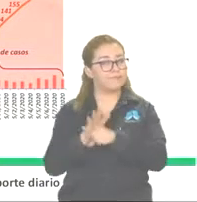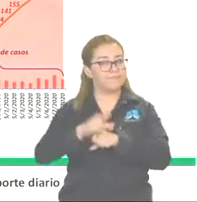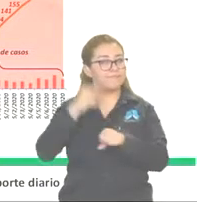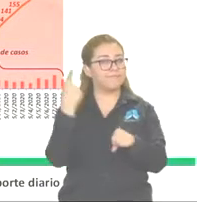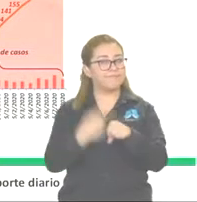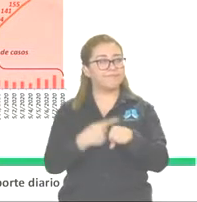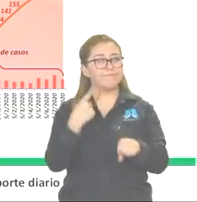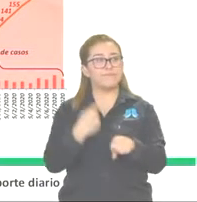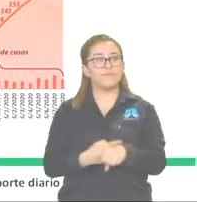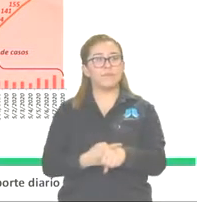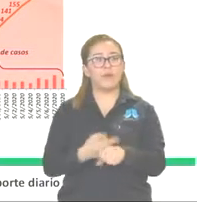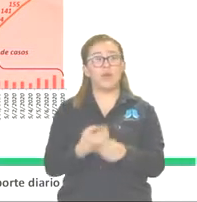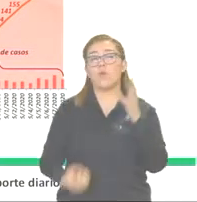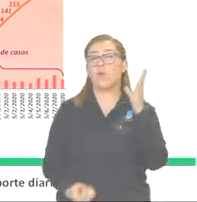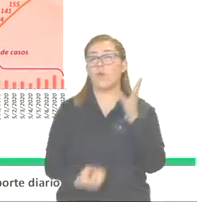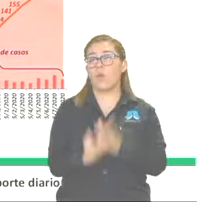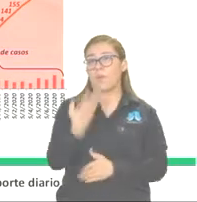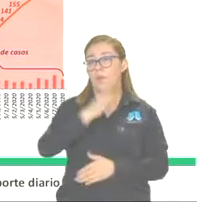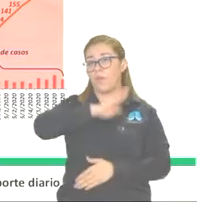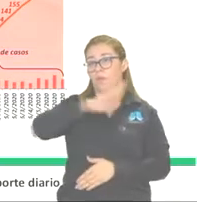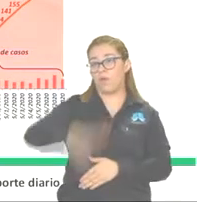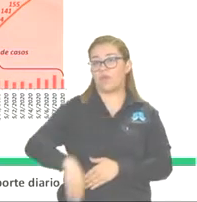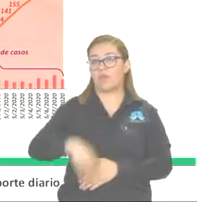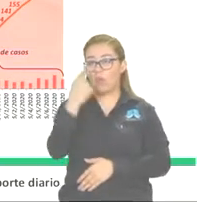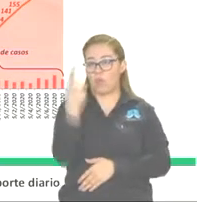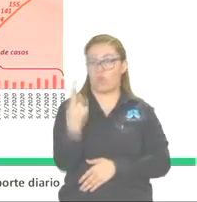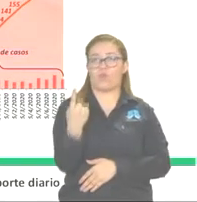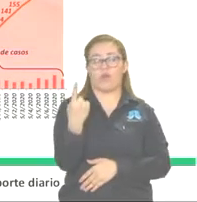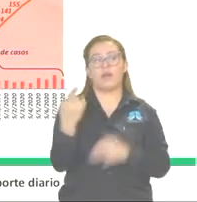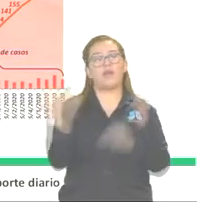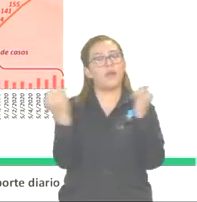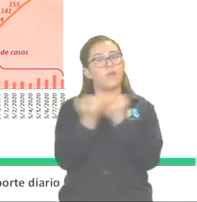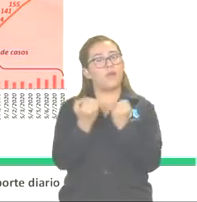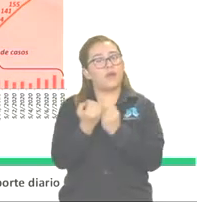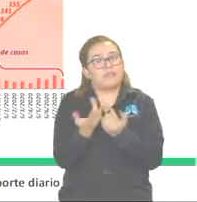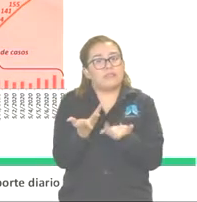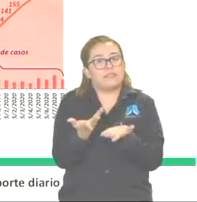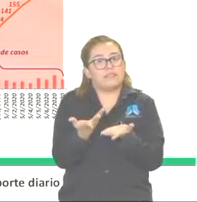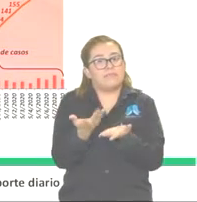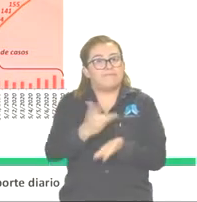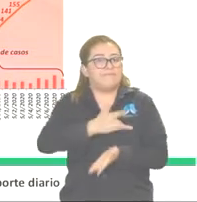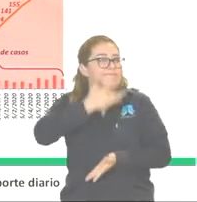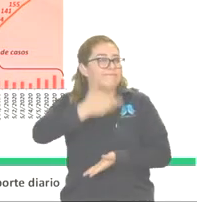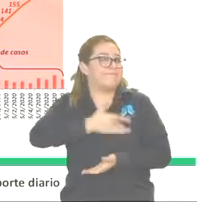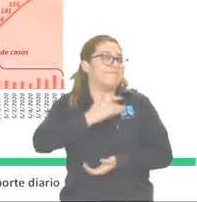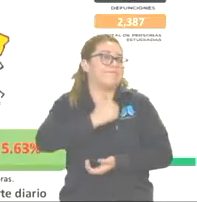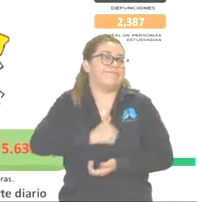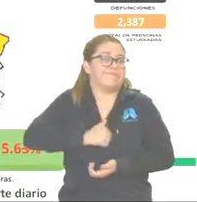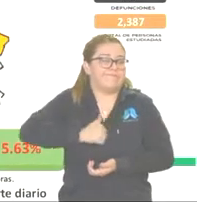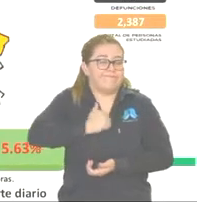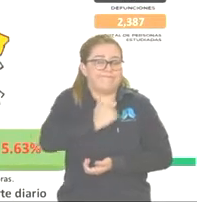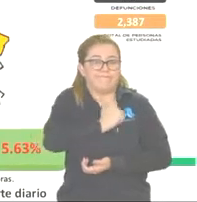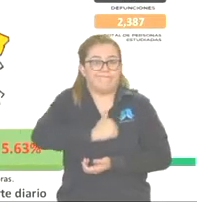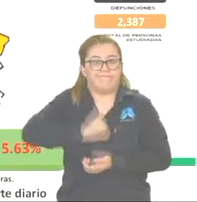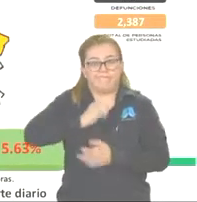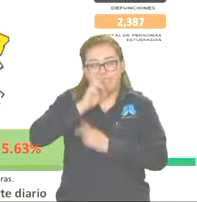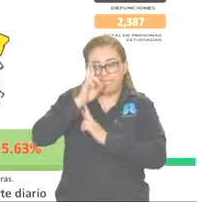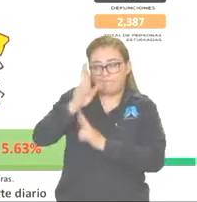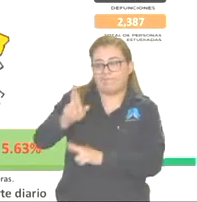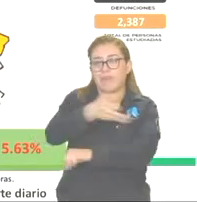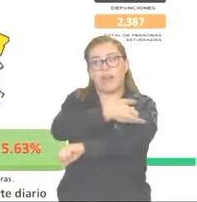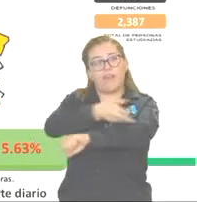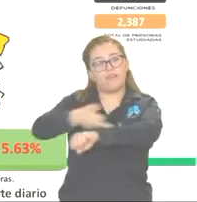a conocer una nueva defunción, que igual como todas las veces pues enviamos un sentido pésame a esta familia. Ya